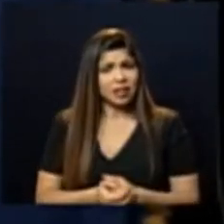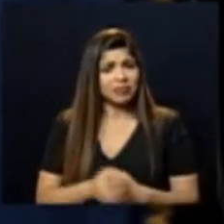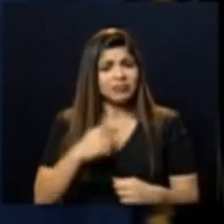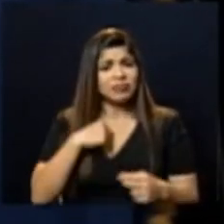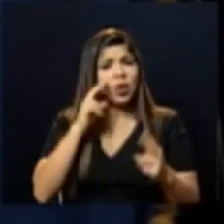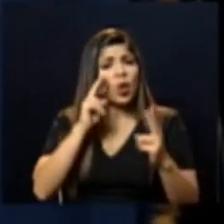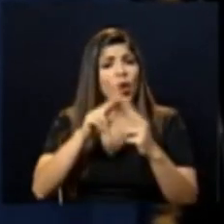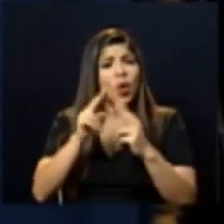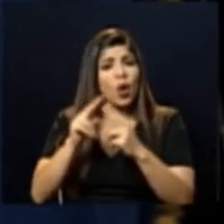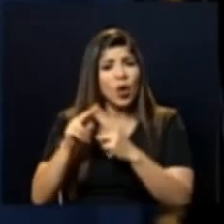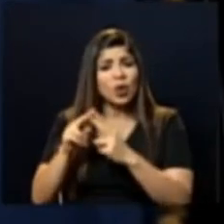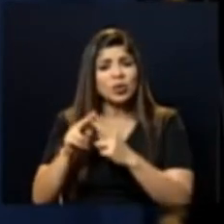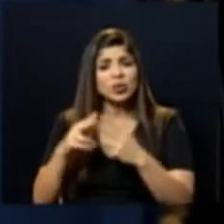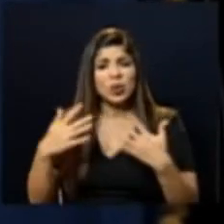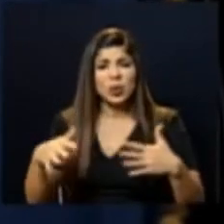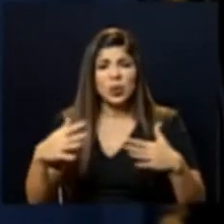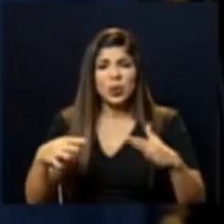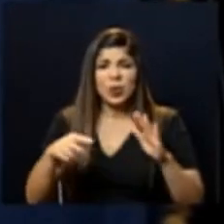Conociendo los efectos negativos